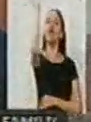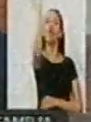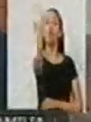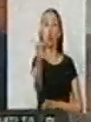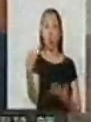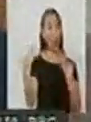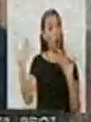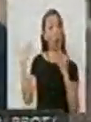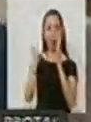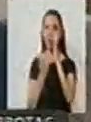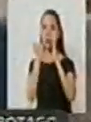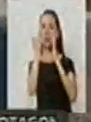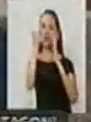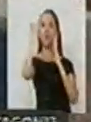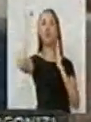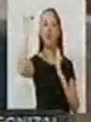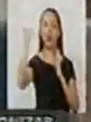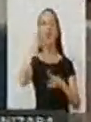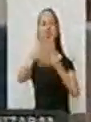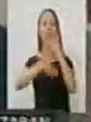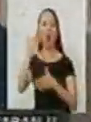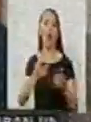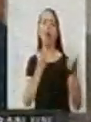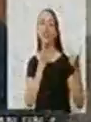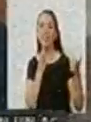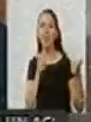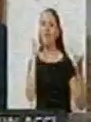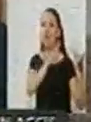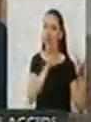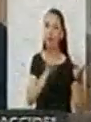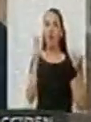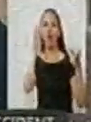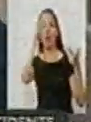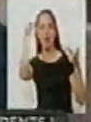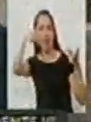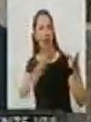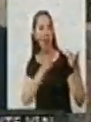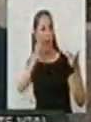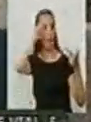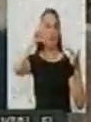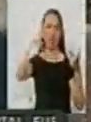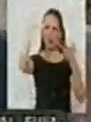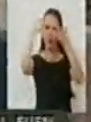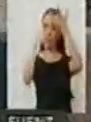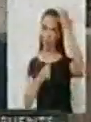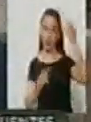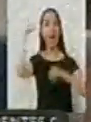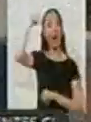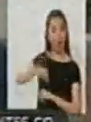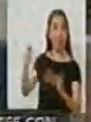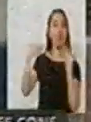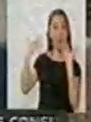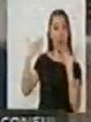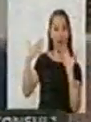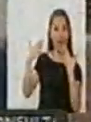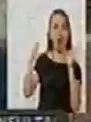primera división. Sí, esas las posibilidades siempre están, ¿no? Así que las puertas se han abierto esta vez para que los chicos tengan su objetivo, lleguen a su